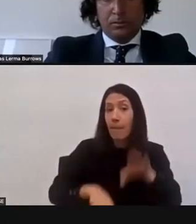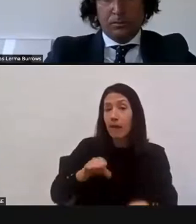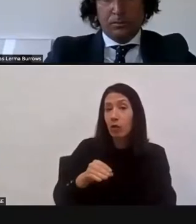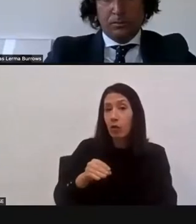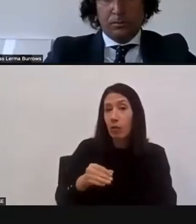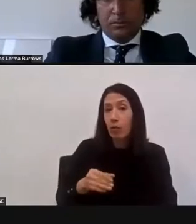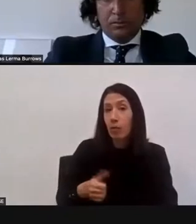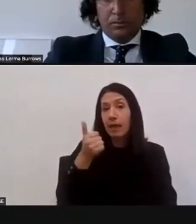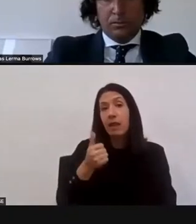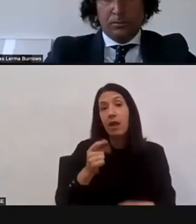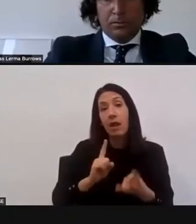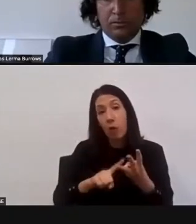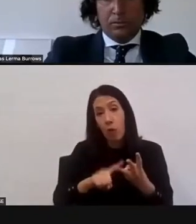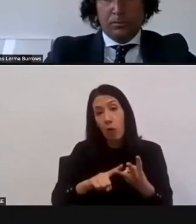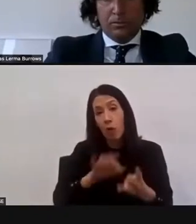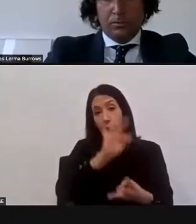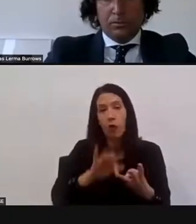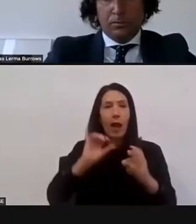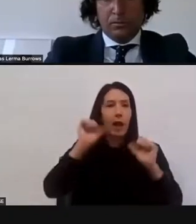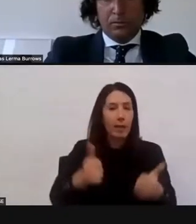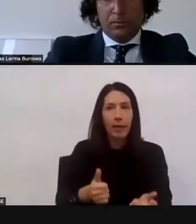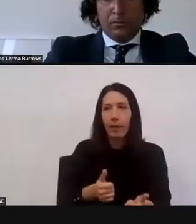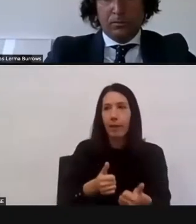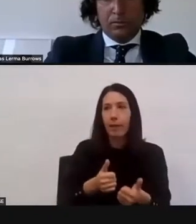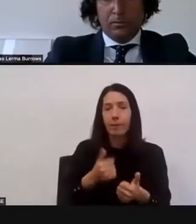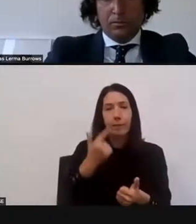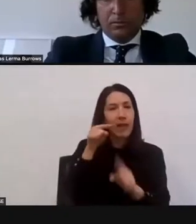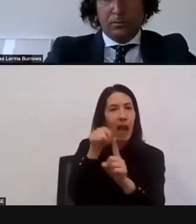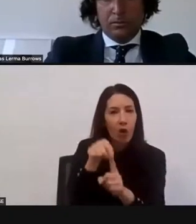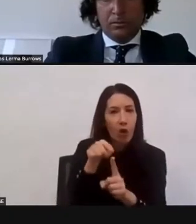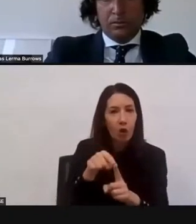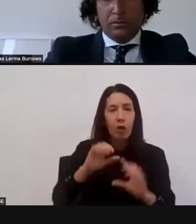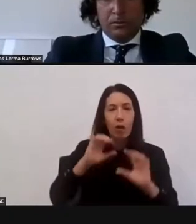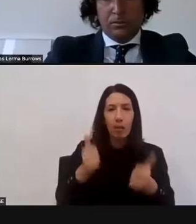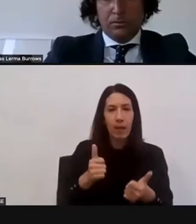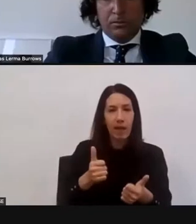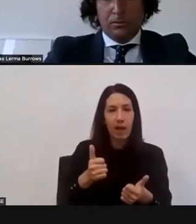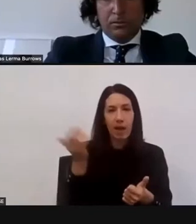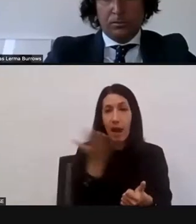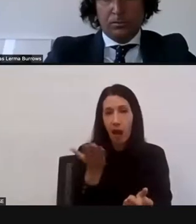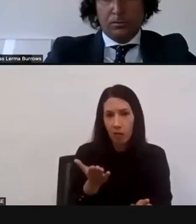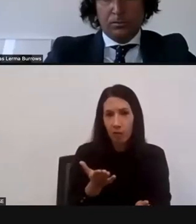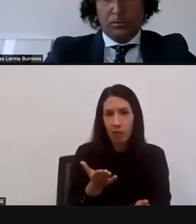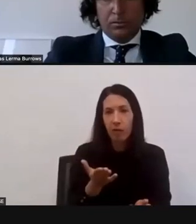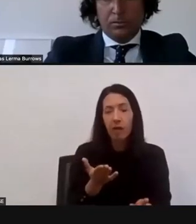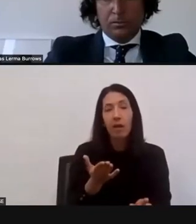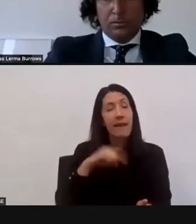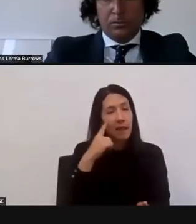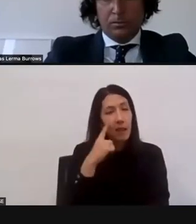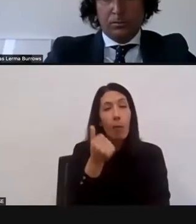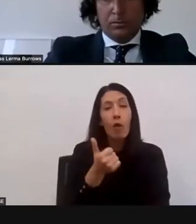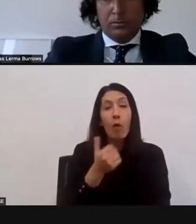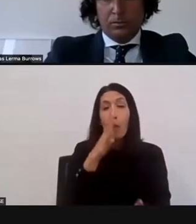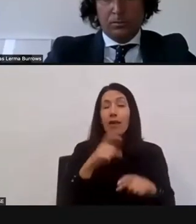hechos consumados, los acosos, las lesiones, las agresiones. Es verdad, se detecta un poco, tal vez por el tipo de